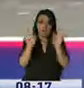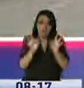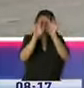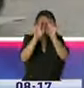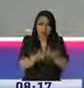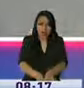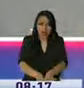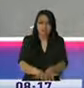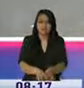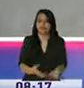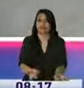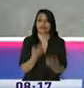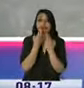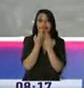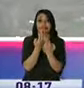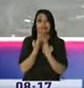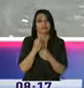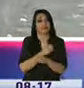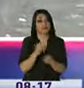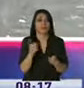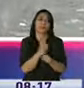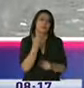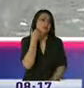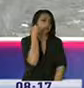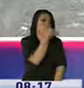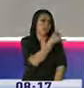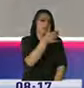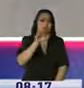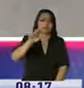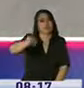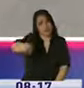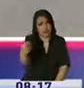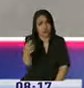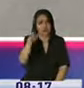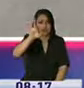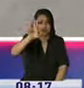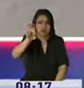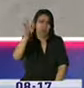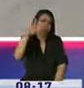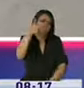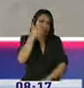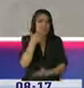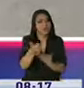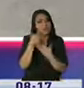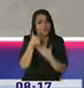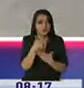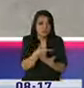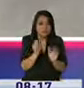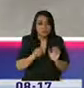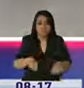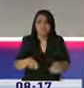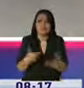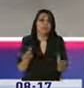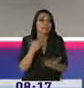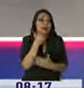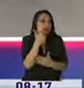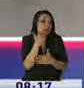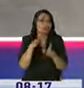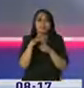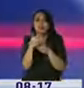Entonces, por eso acudí a ustedes, para que por favor, ustedes por medio del canal les ayuden, a ver si es que hay alguna institución